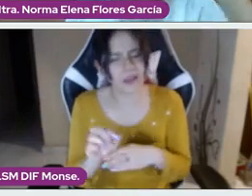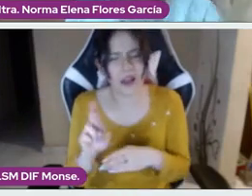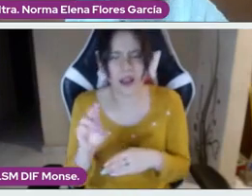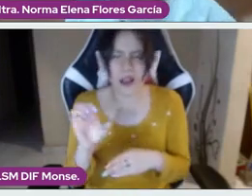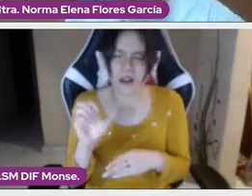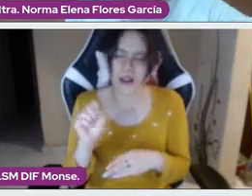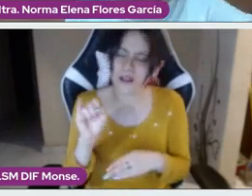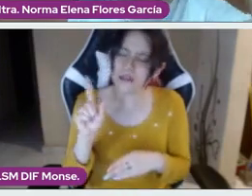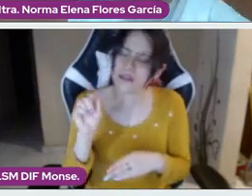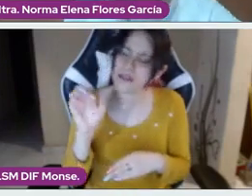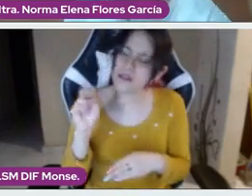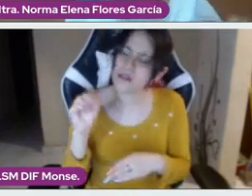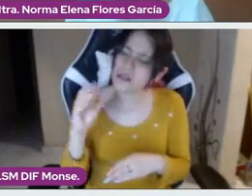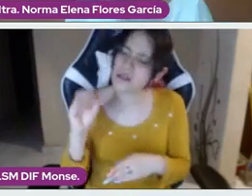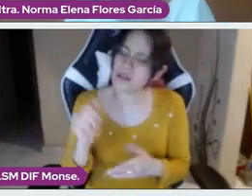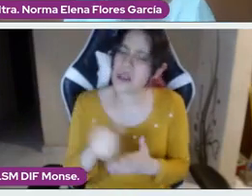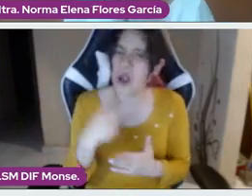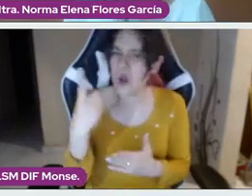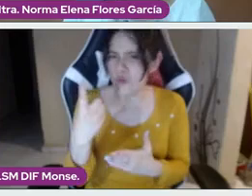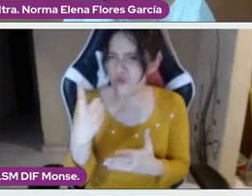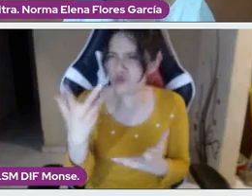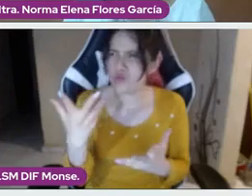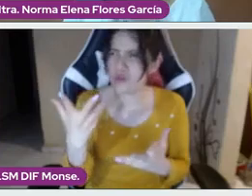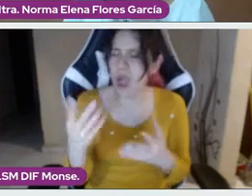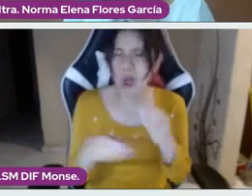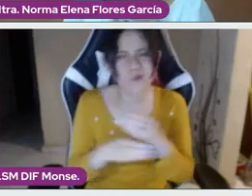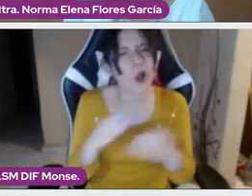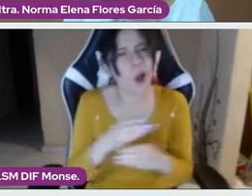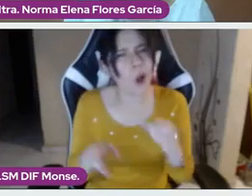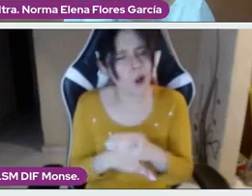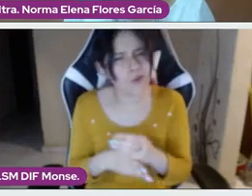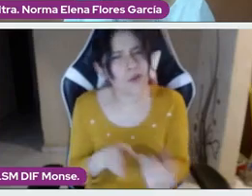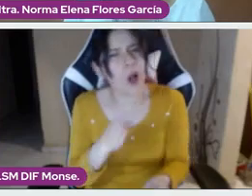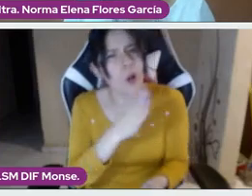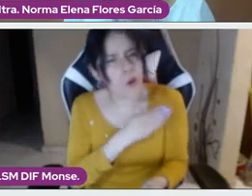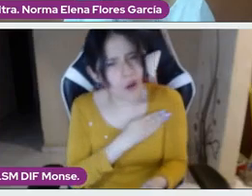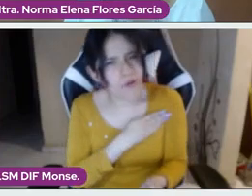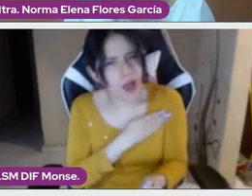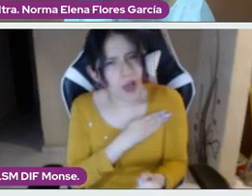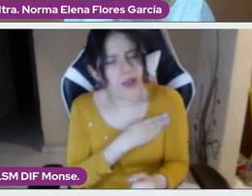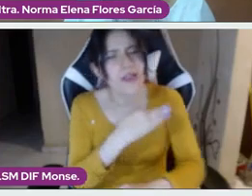sería una de las ventajas de las familias monoparentales.